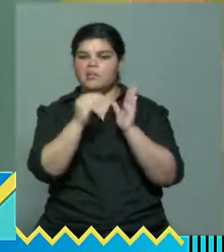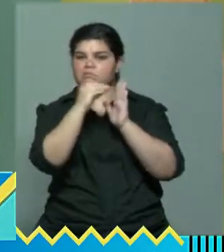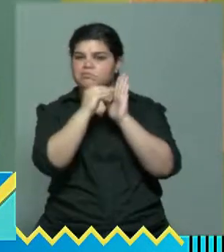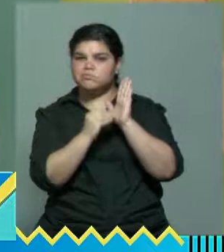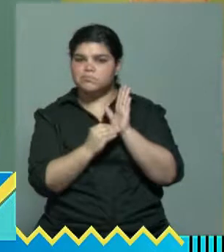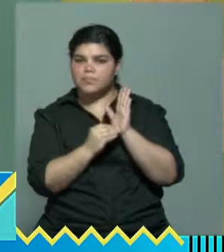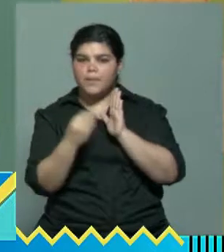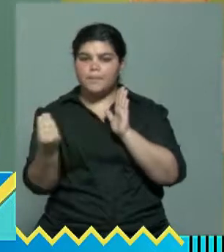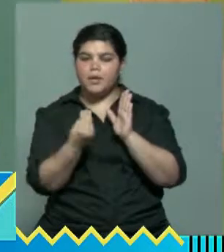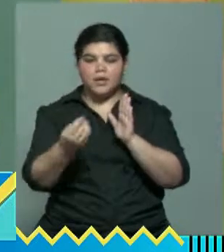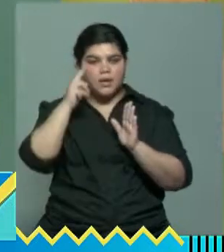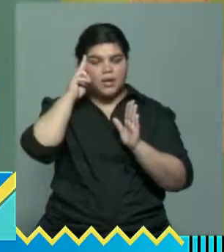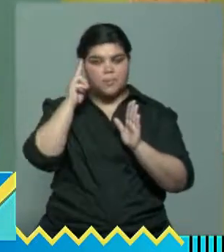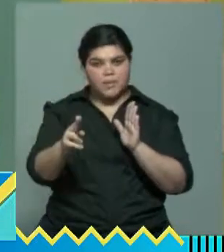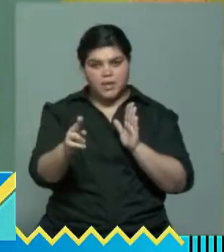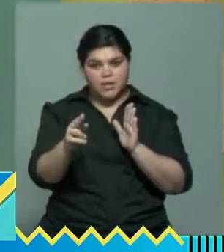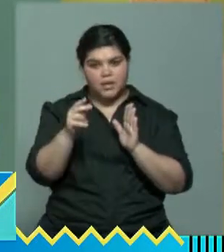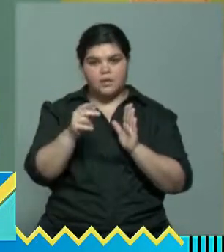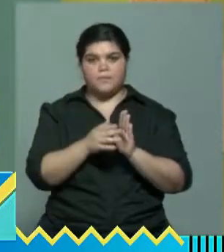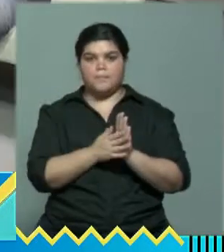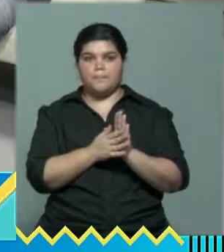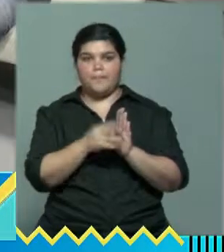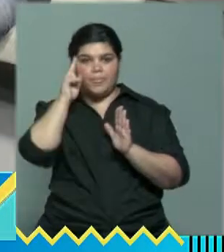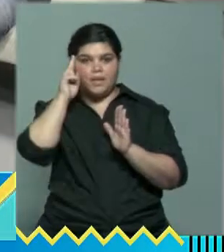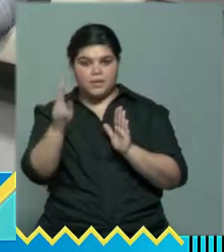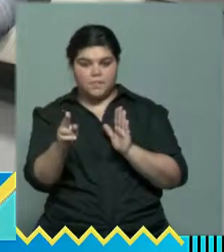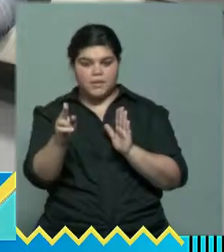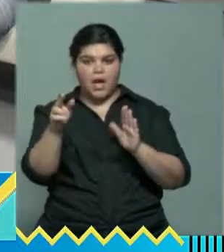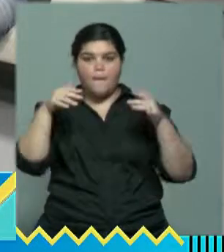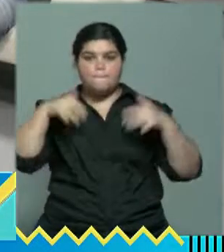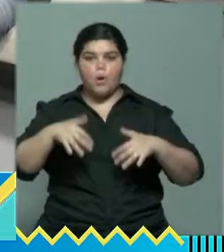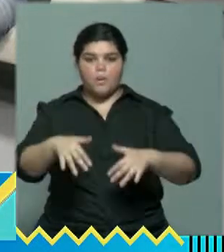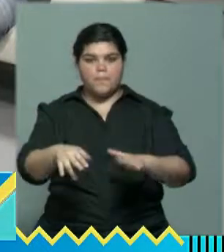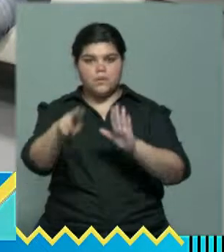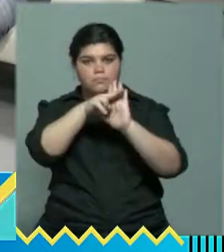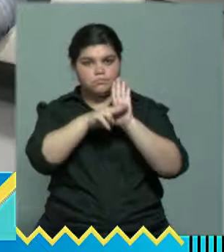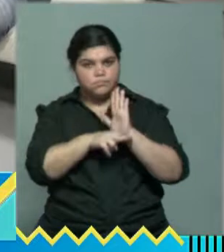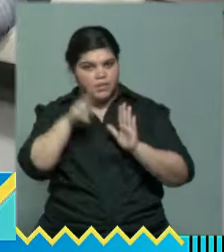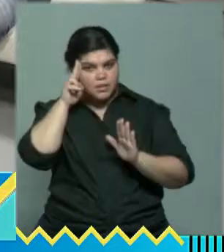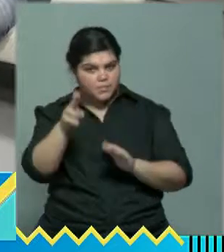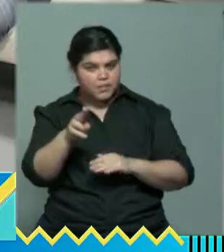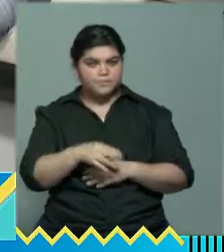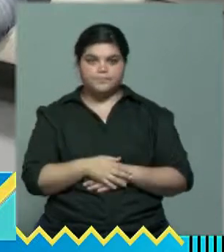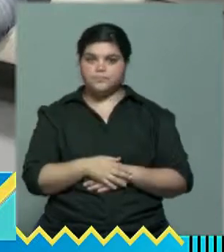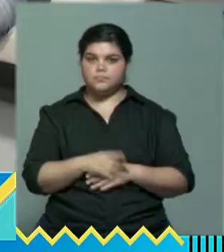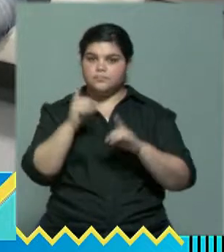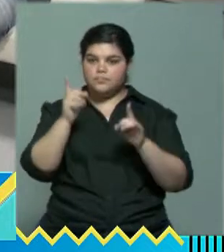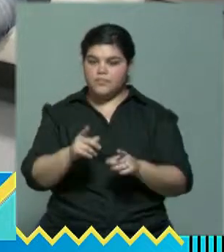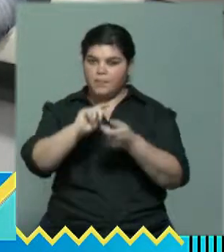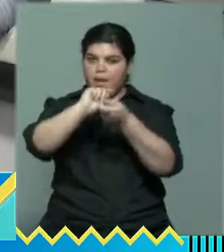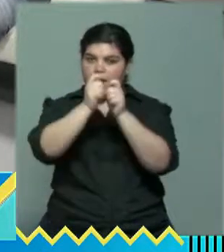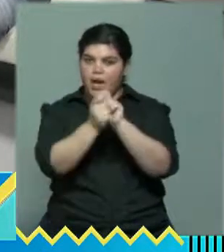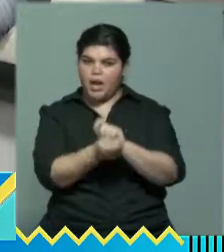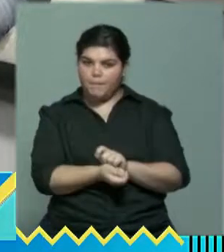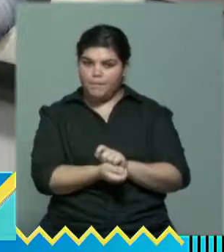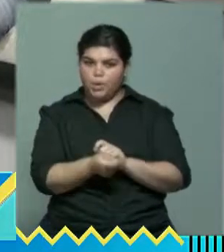para respetar el tema de realizar una movilización. Sí, ¿cuáles eran? Por ahí, en cuanto a estas modificaciones o en